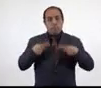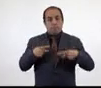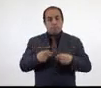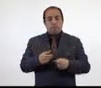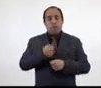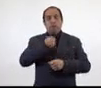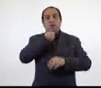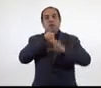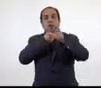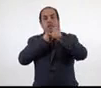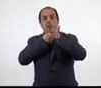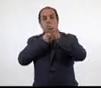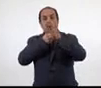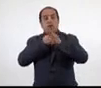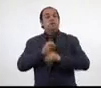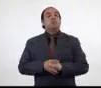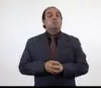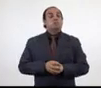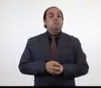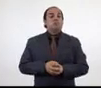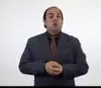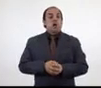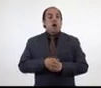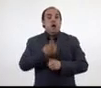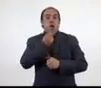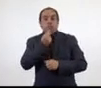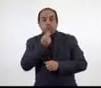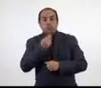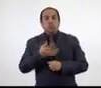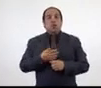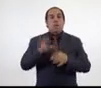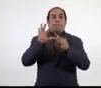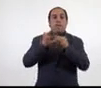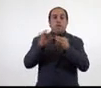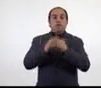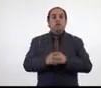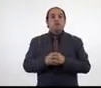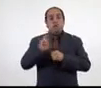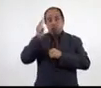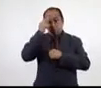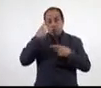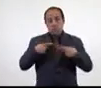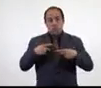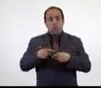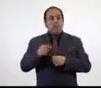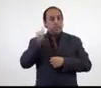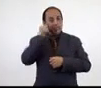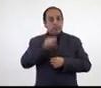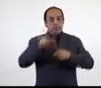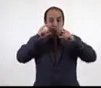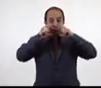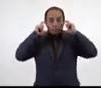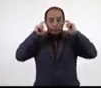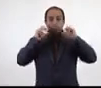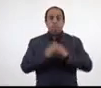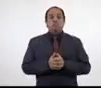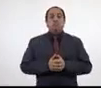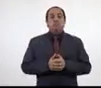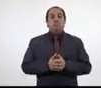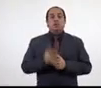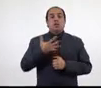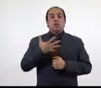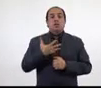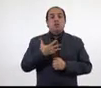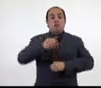policías, etcétera, donde es el ascenso de las unidades, para recordar a los usuarios de llevar siempre puesto el cubrebocas y traer las